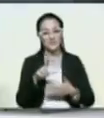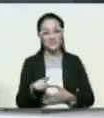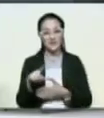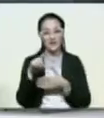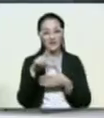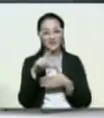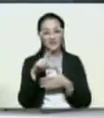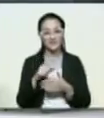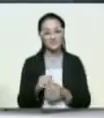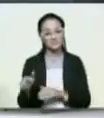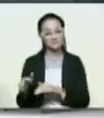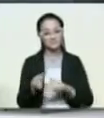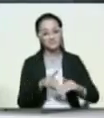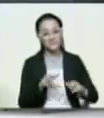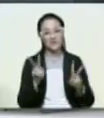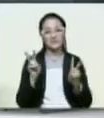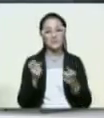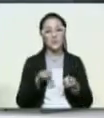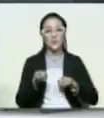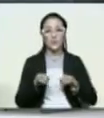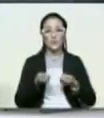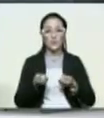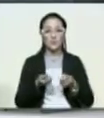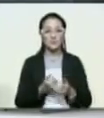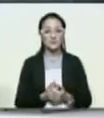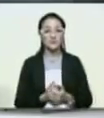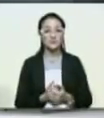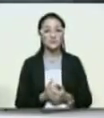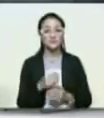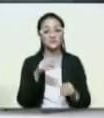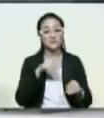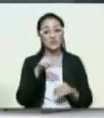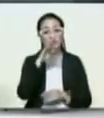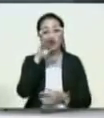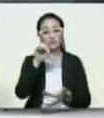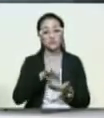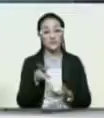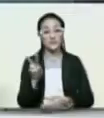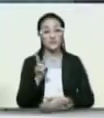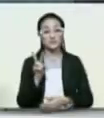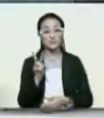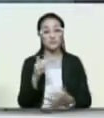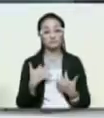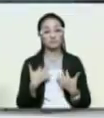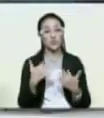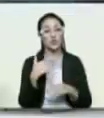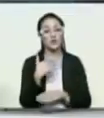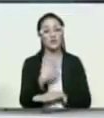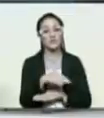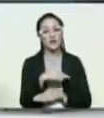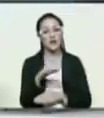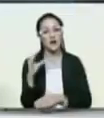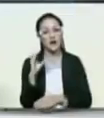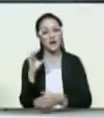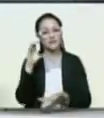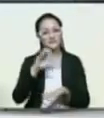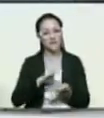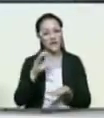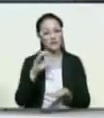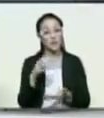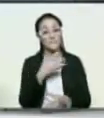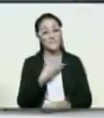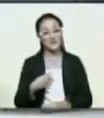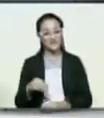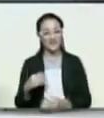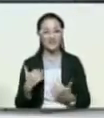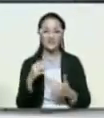y vamos a cambiar de materia retomamos el ámbito económico y hasta ahora en la sede del banco central de venezuela en plena avenida urdaneta en el centro de caracas el presidente de